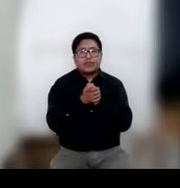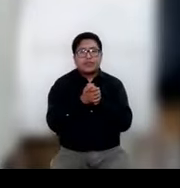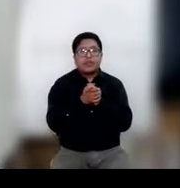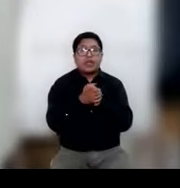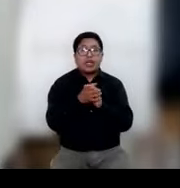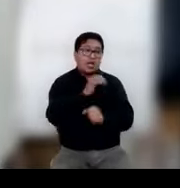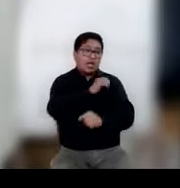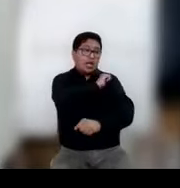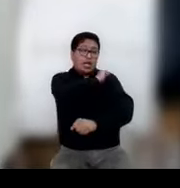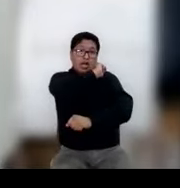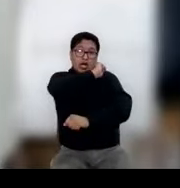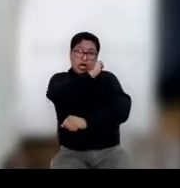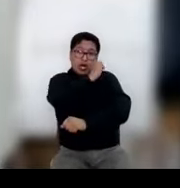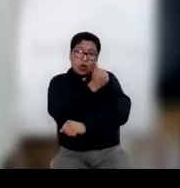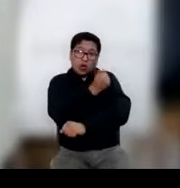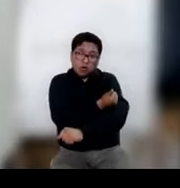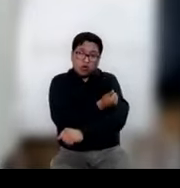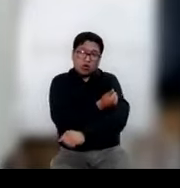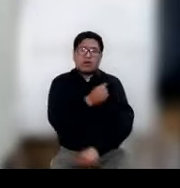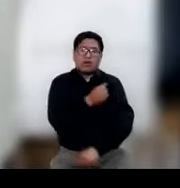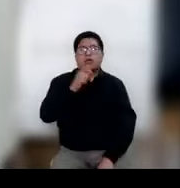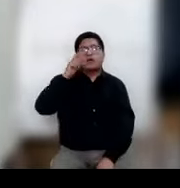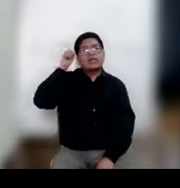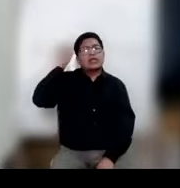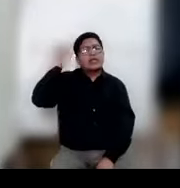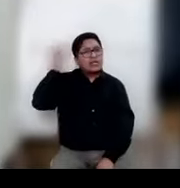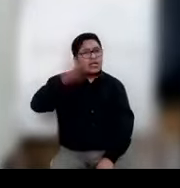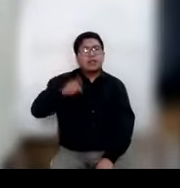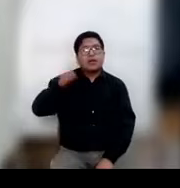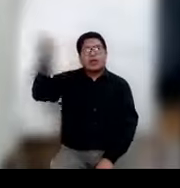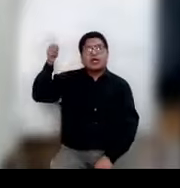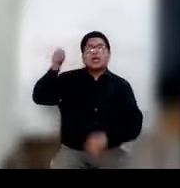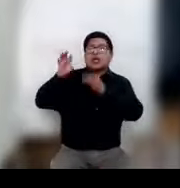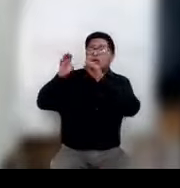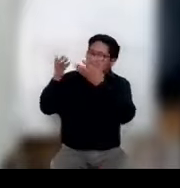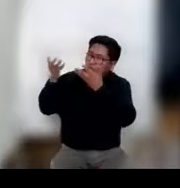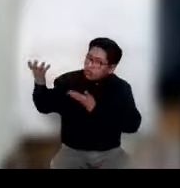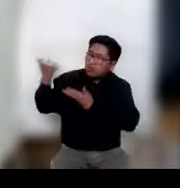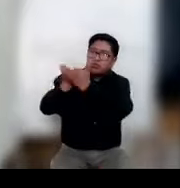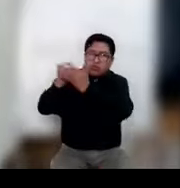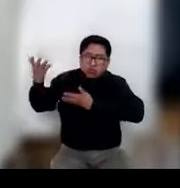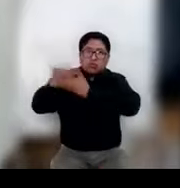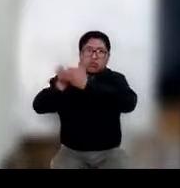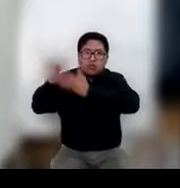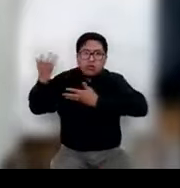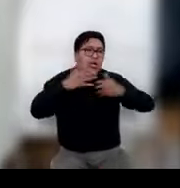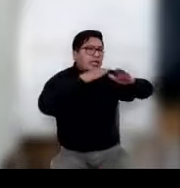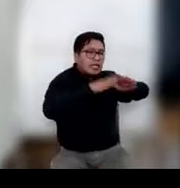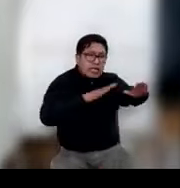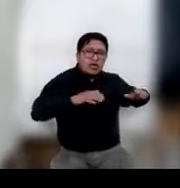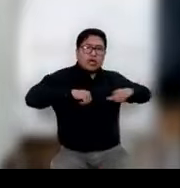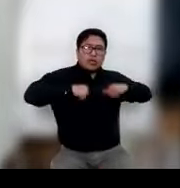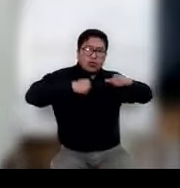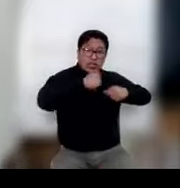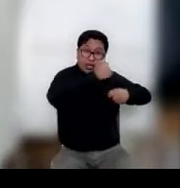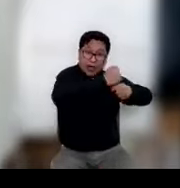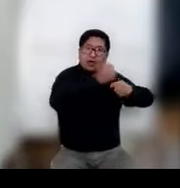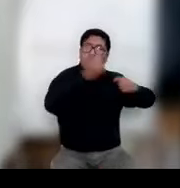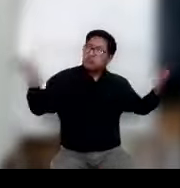autoridades tienen que hacer apertura de diálogo con nosotros con los niños niñas a docentes trabajadores